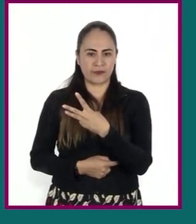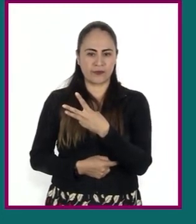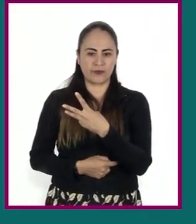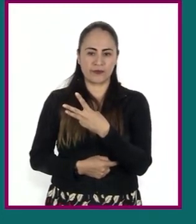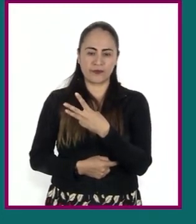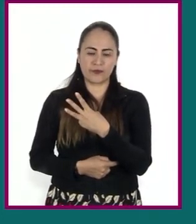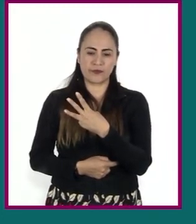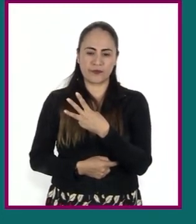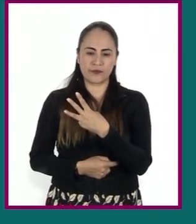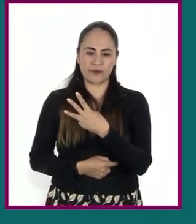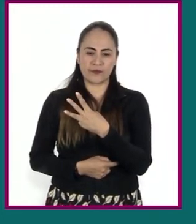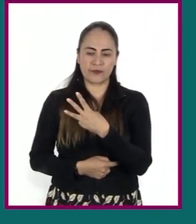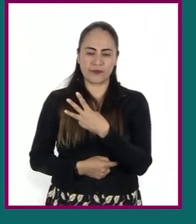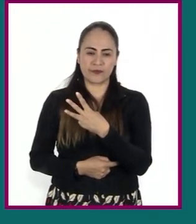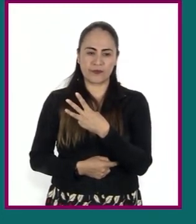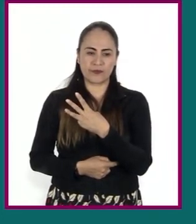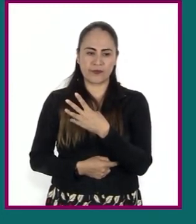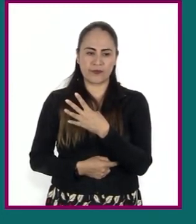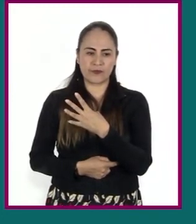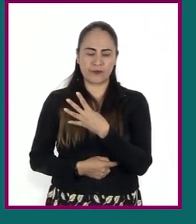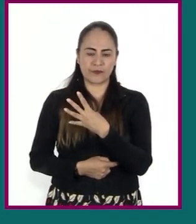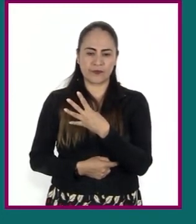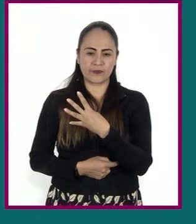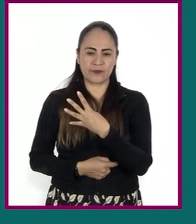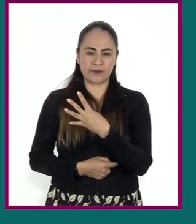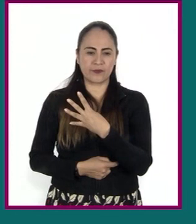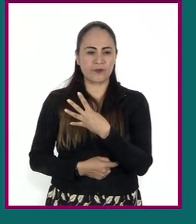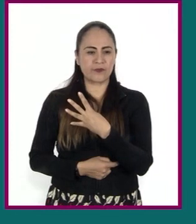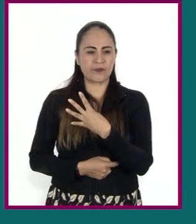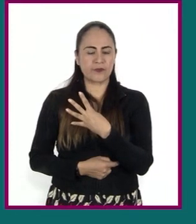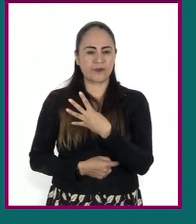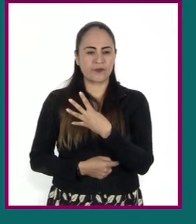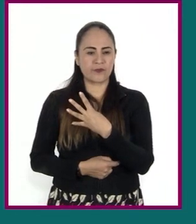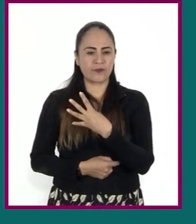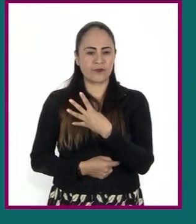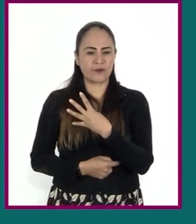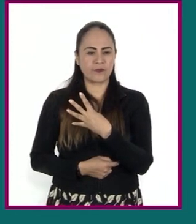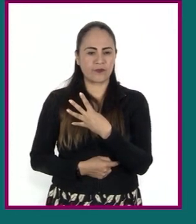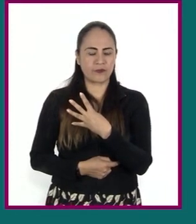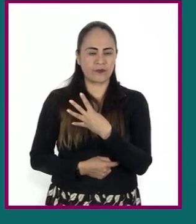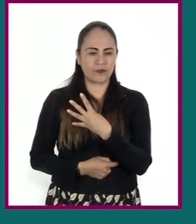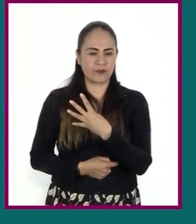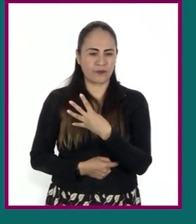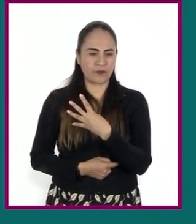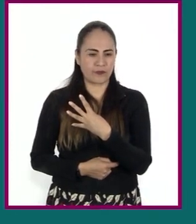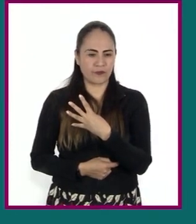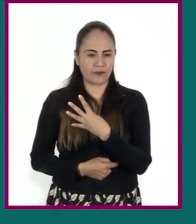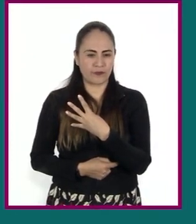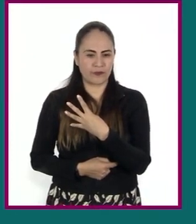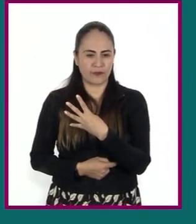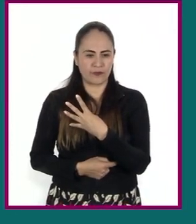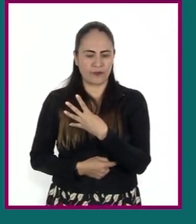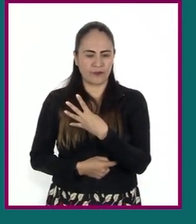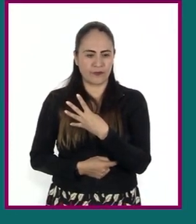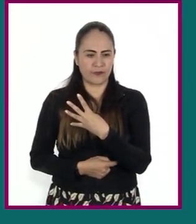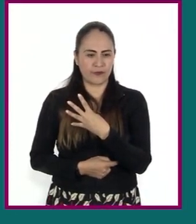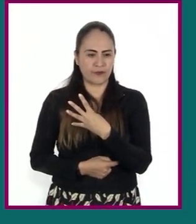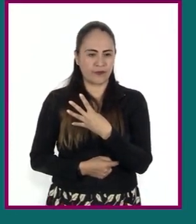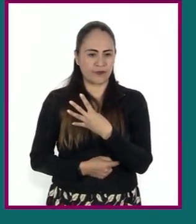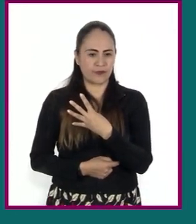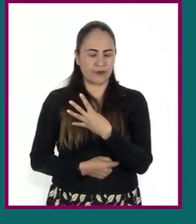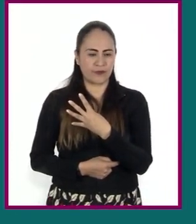importante conocer esta ley? 4. ¿Qué relación tiene el peso con la ley de gravitación